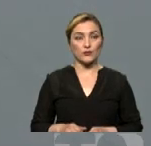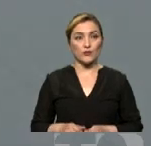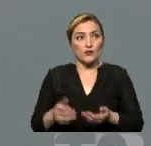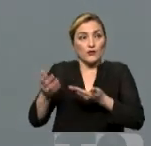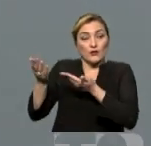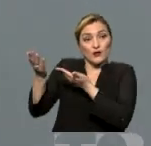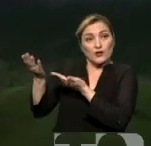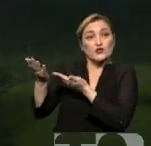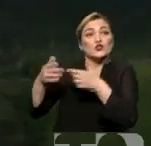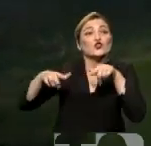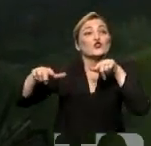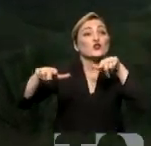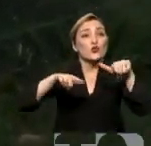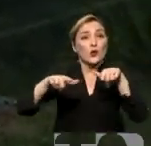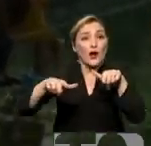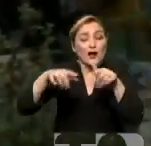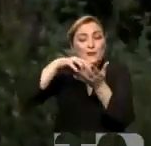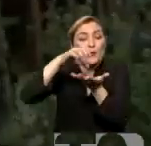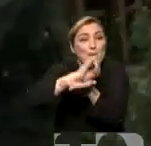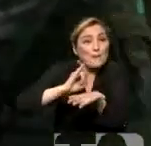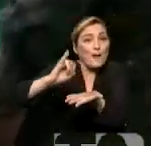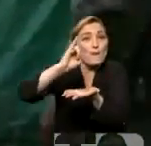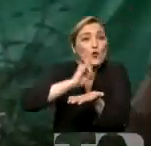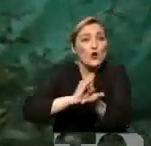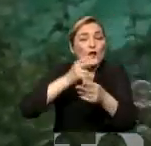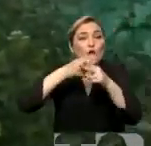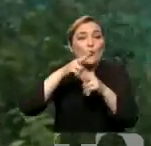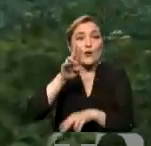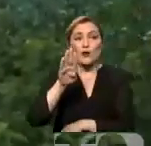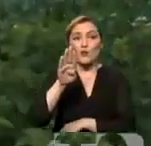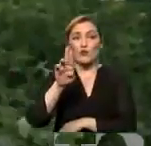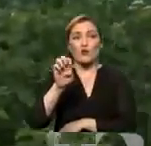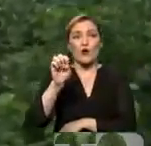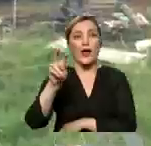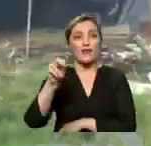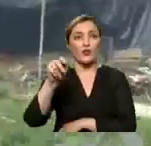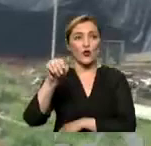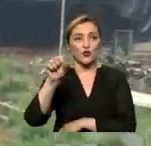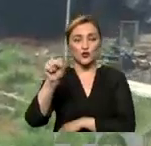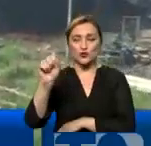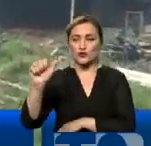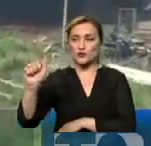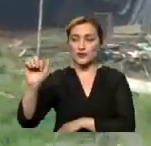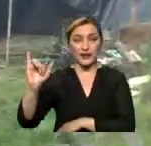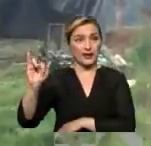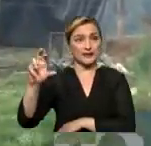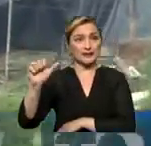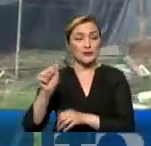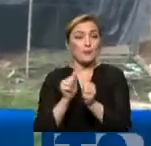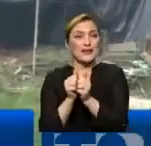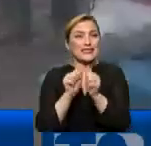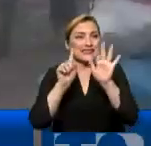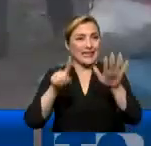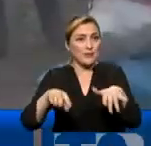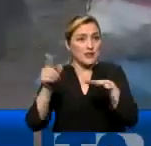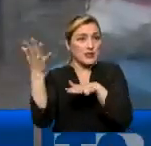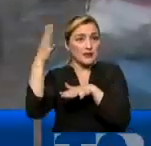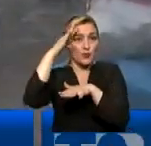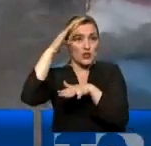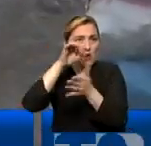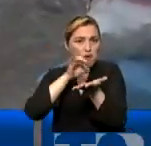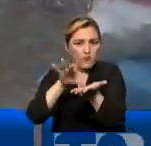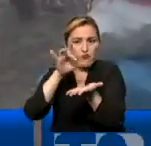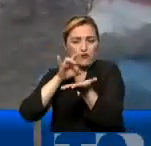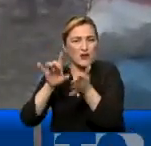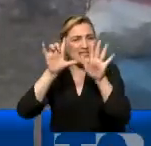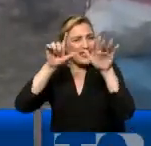si luce buenos aires- seis meses después del desalojo esa concurrida mina ilegal que estaba poblada con unos 7.000